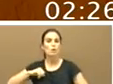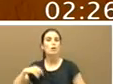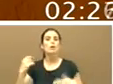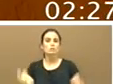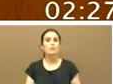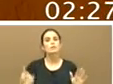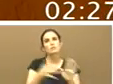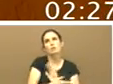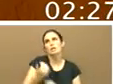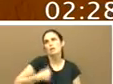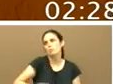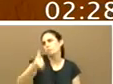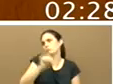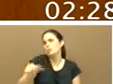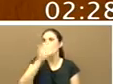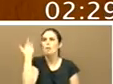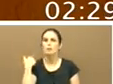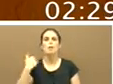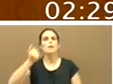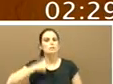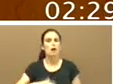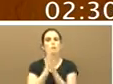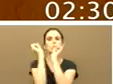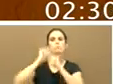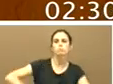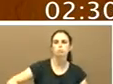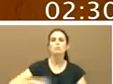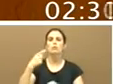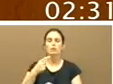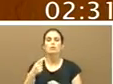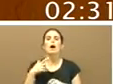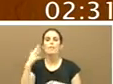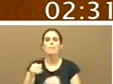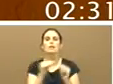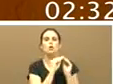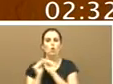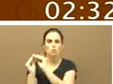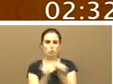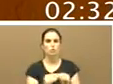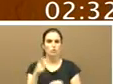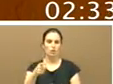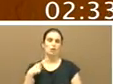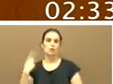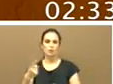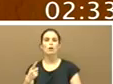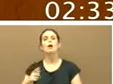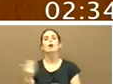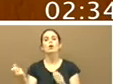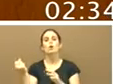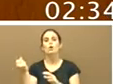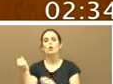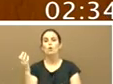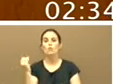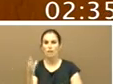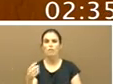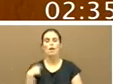lo que hace escasamente una semana han llegado a un acuerdo y por consenso en la conferencia de presidentes.